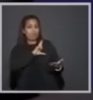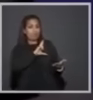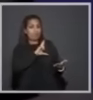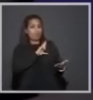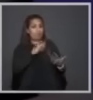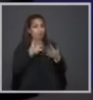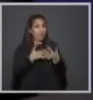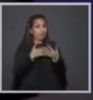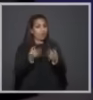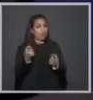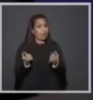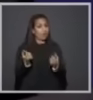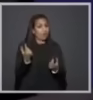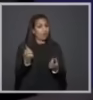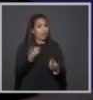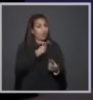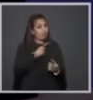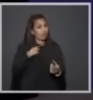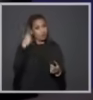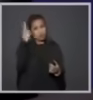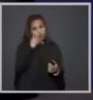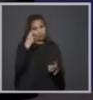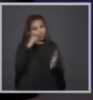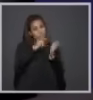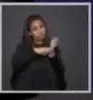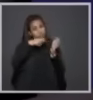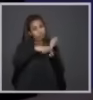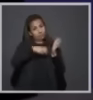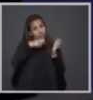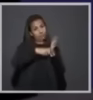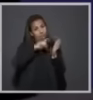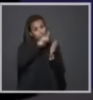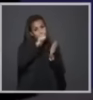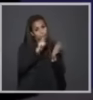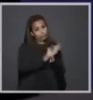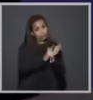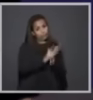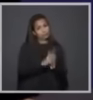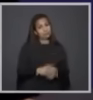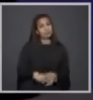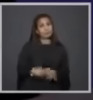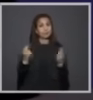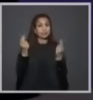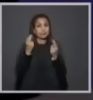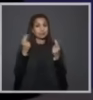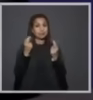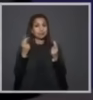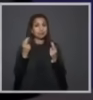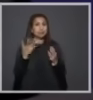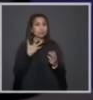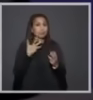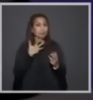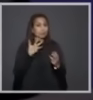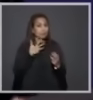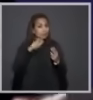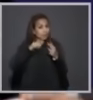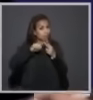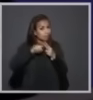que revisar, corregir y tenemos que iniciar